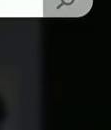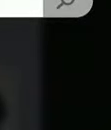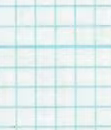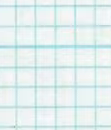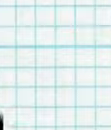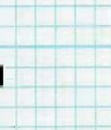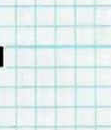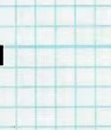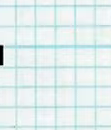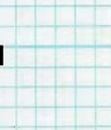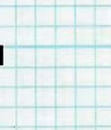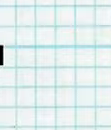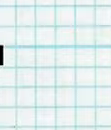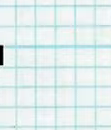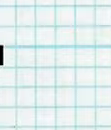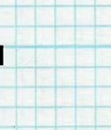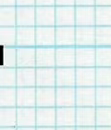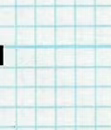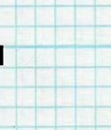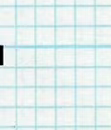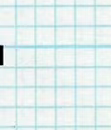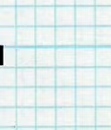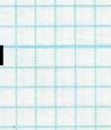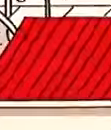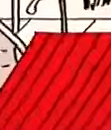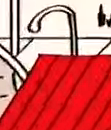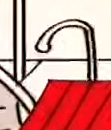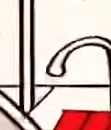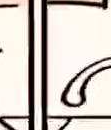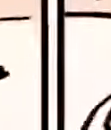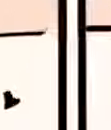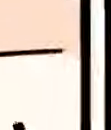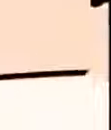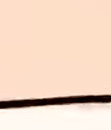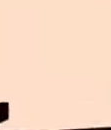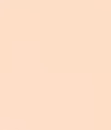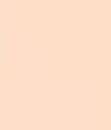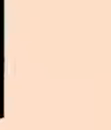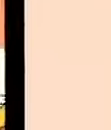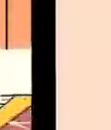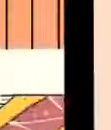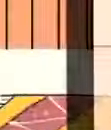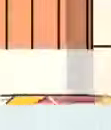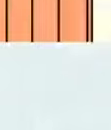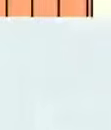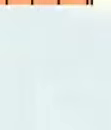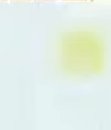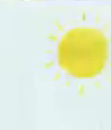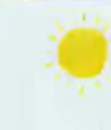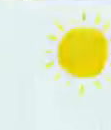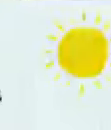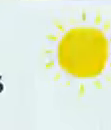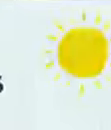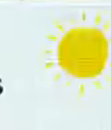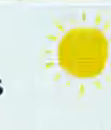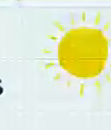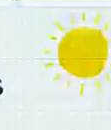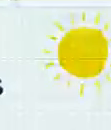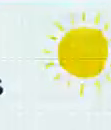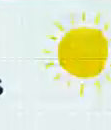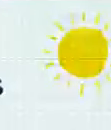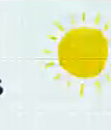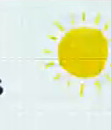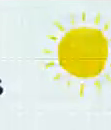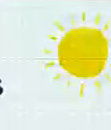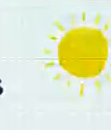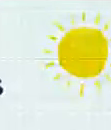www.tvperu.gov.pe o nuestro fanpage oficial en Facebook. Y si la mañana no te alcanza, Canal IP te invita de lunes a viernes a